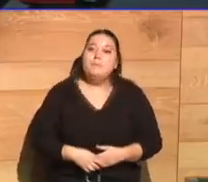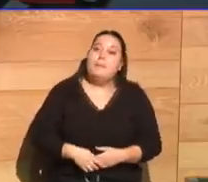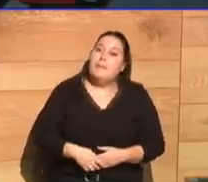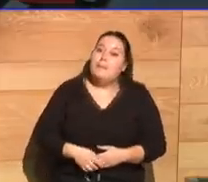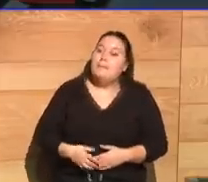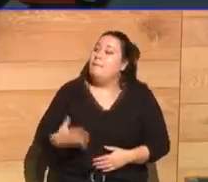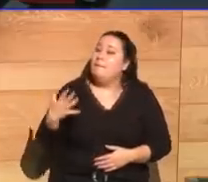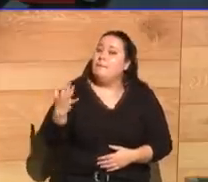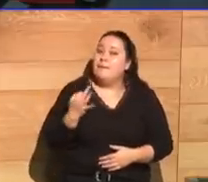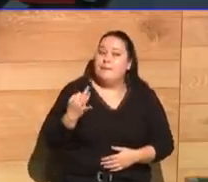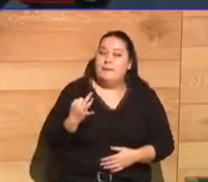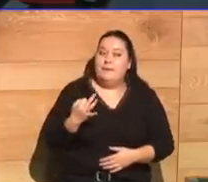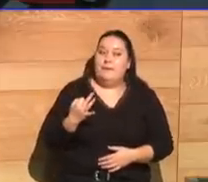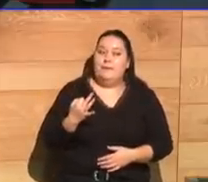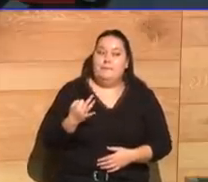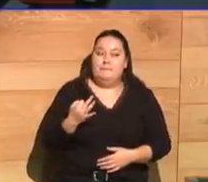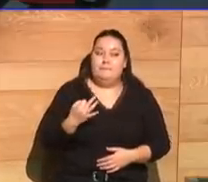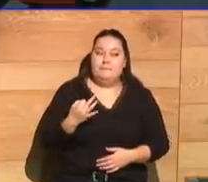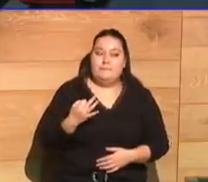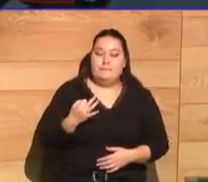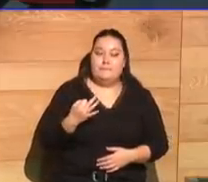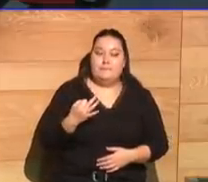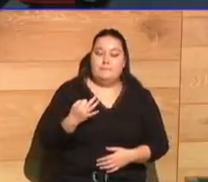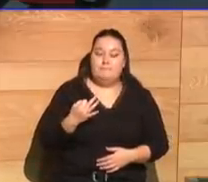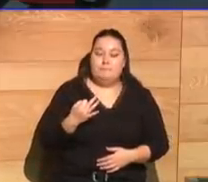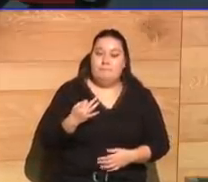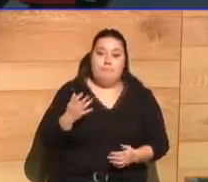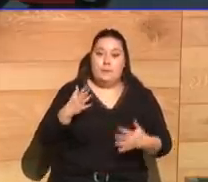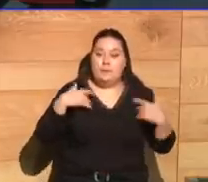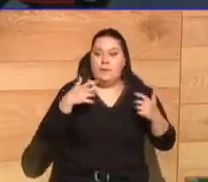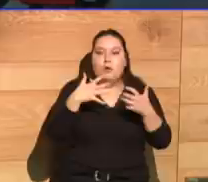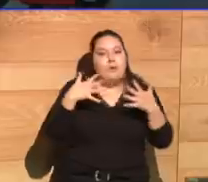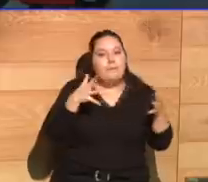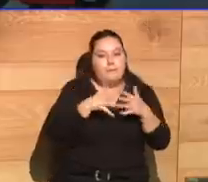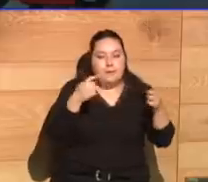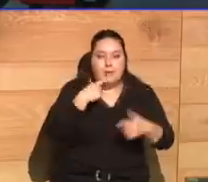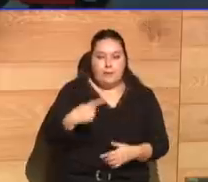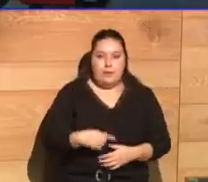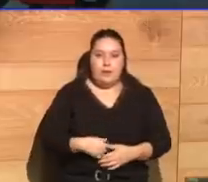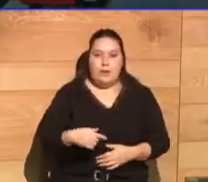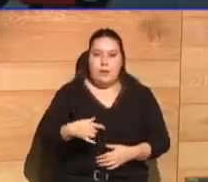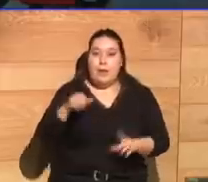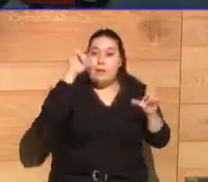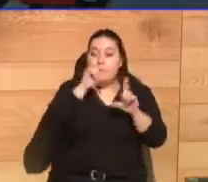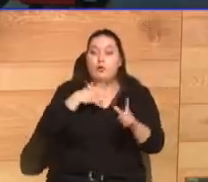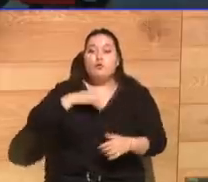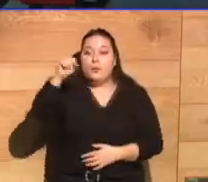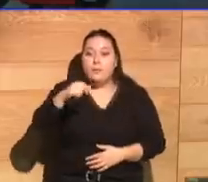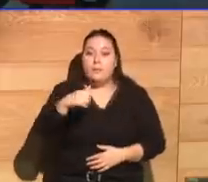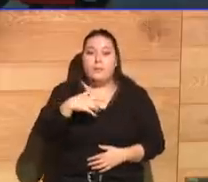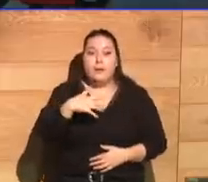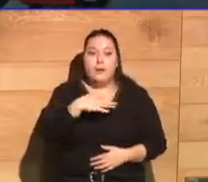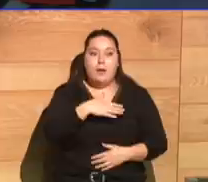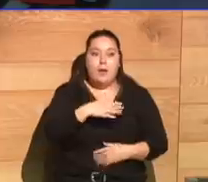sucede es que de repente suelta la frase, quiero hacer la película de Superman y te voy a